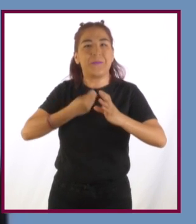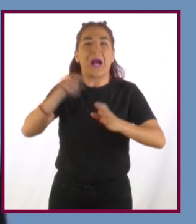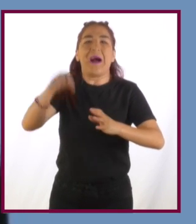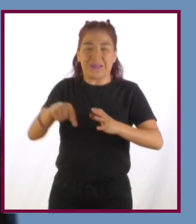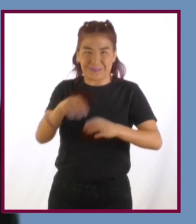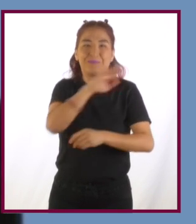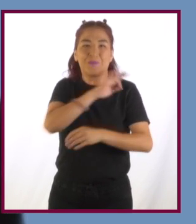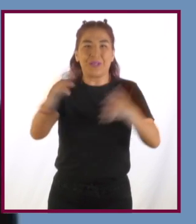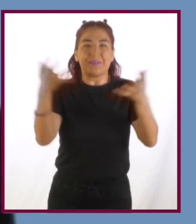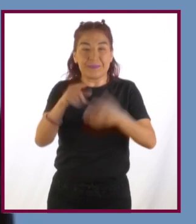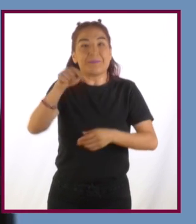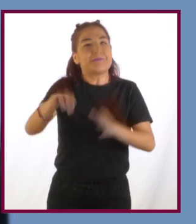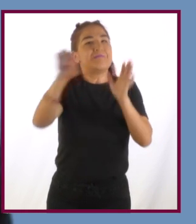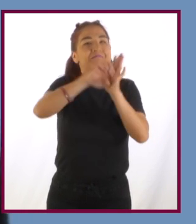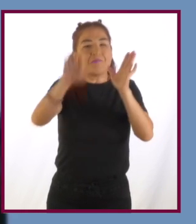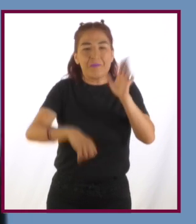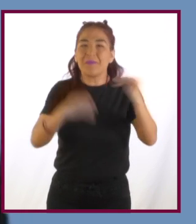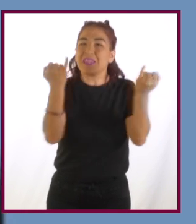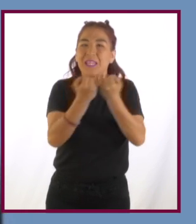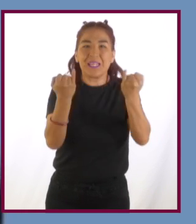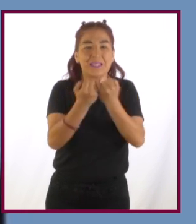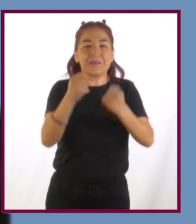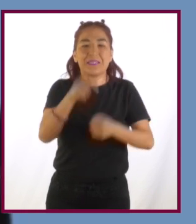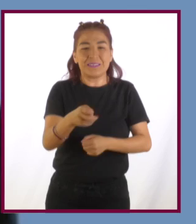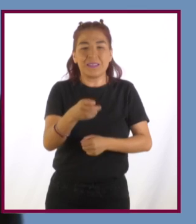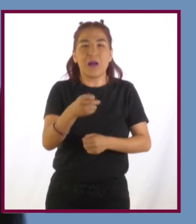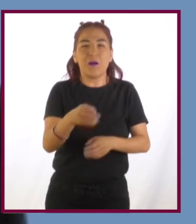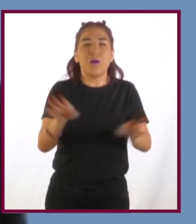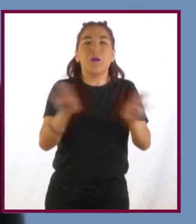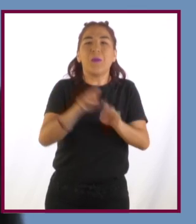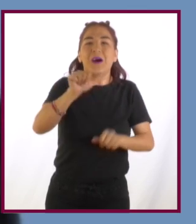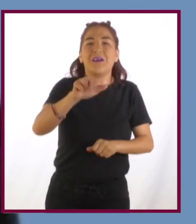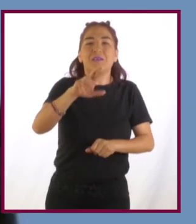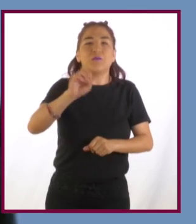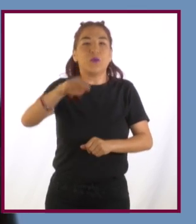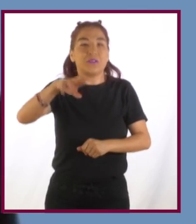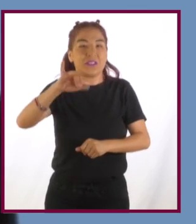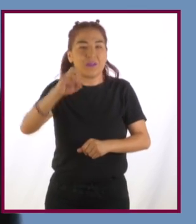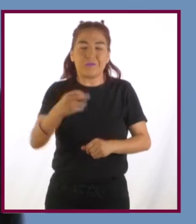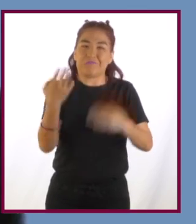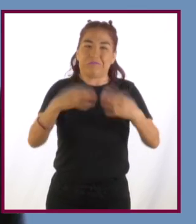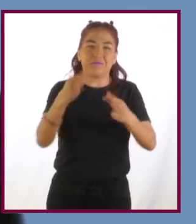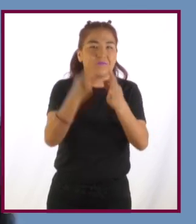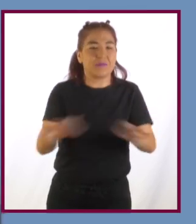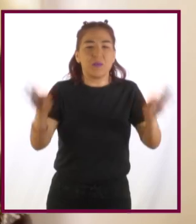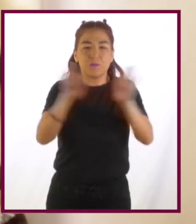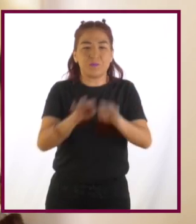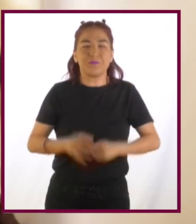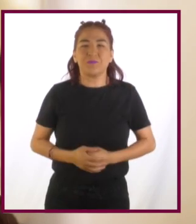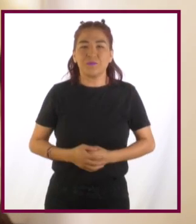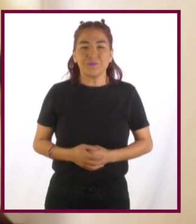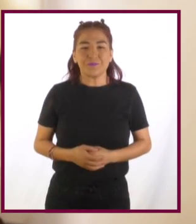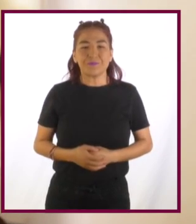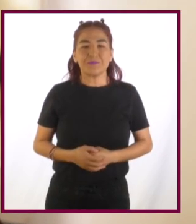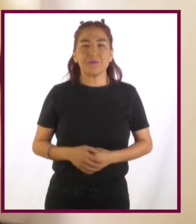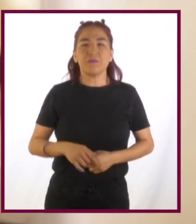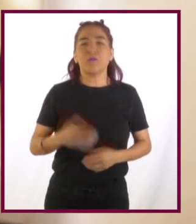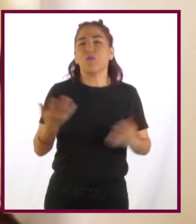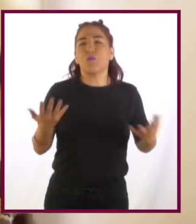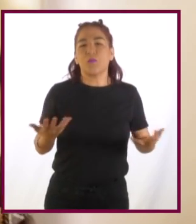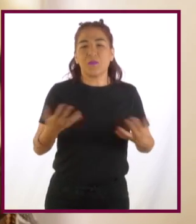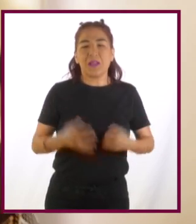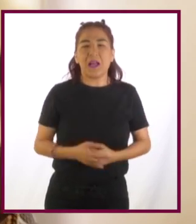podría ir hacia el cuerpo. Entonces ahí tenemos otro ejemplo donde este modelo armónico es bien importante. Fernando, ¿cuál fue